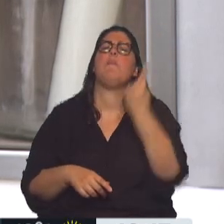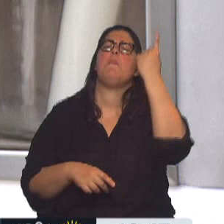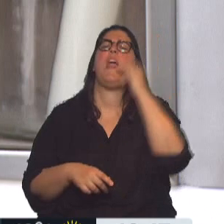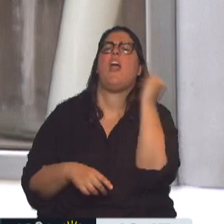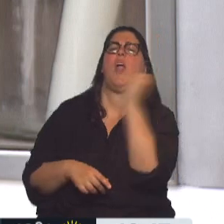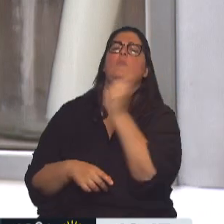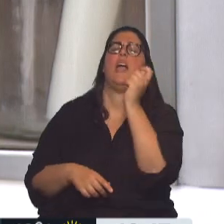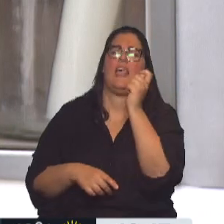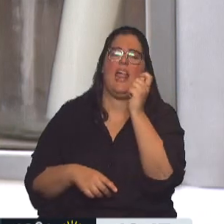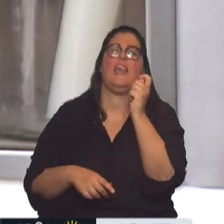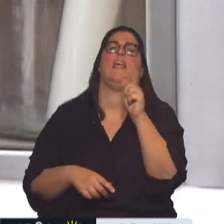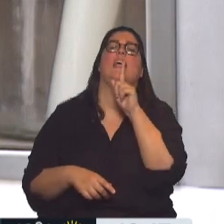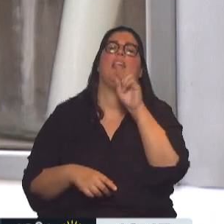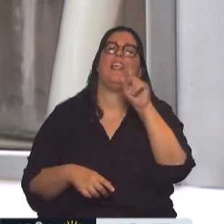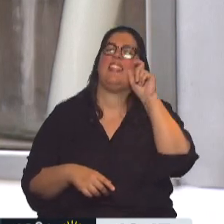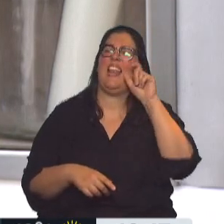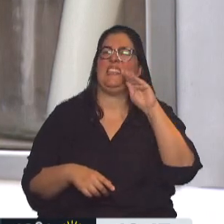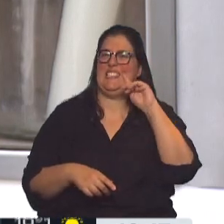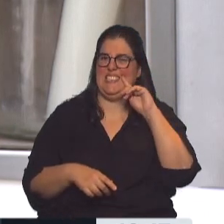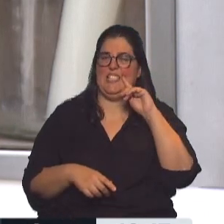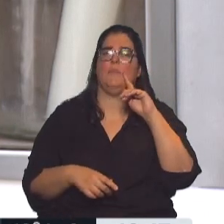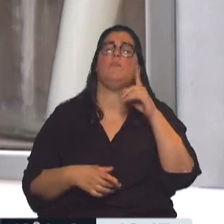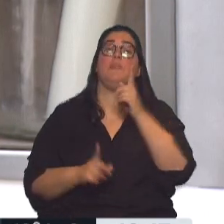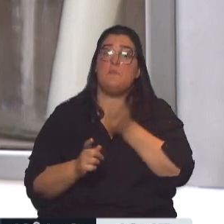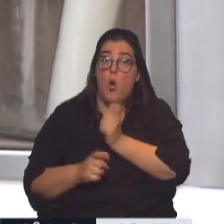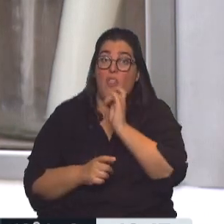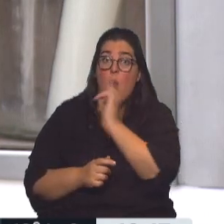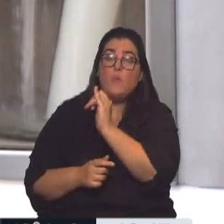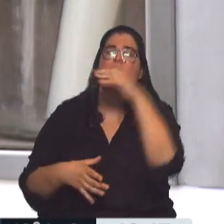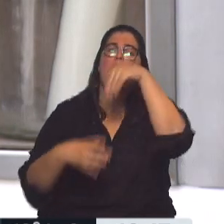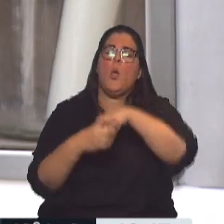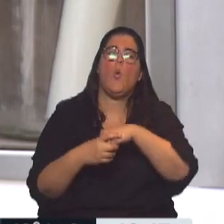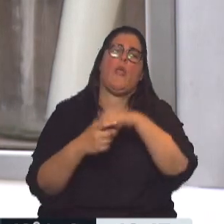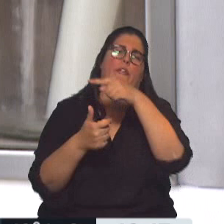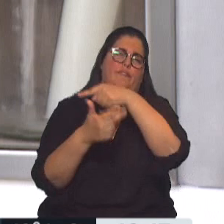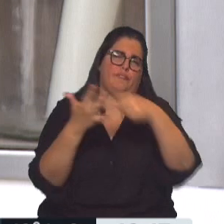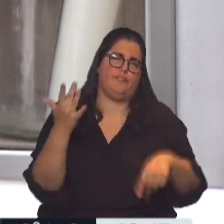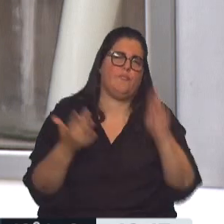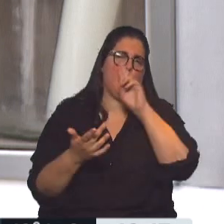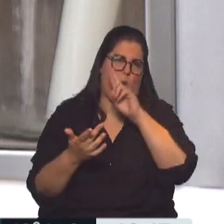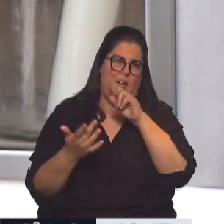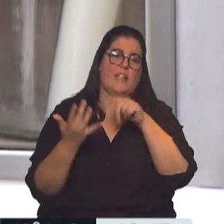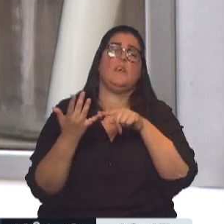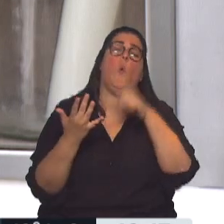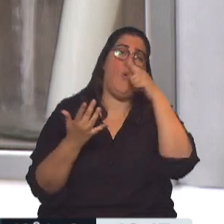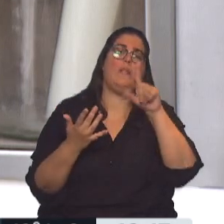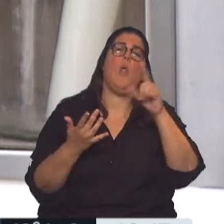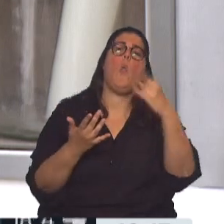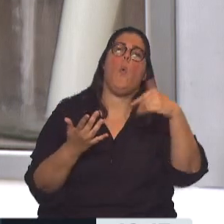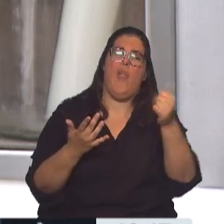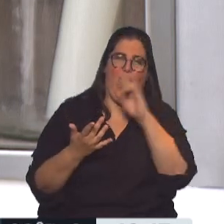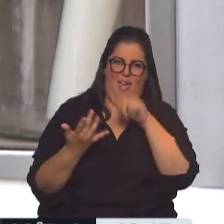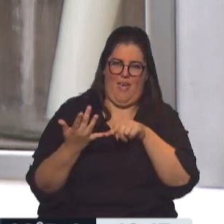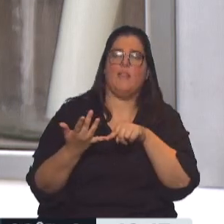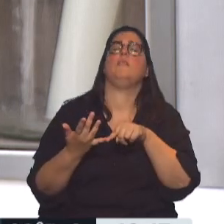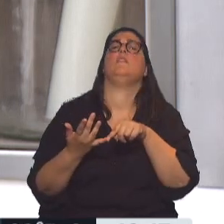causa incluye las otras víctimas, que está Pamela Sosa, Estefanía Cipolitaki y quien envía a la Silvina Luna. Esa causa ya está con una condena